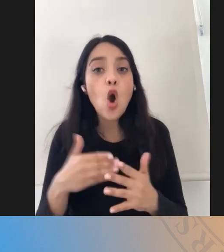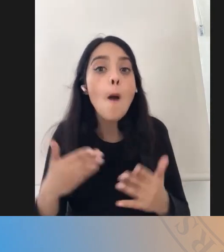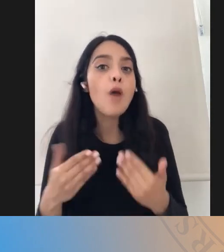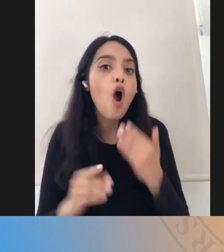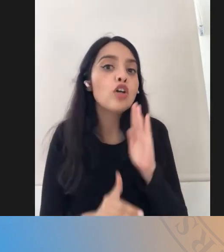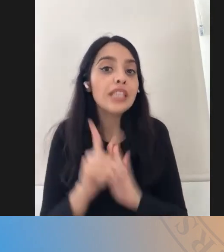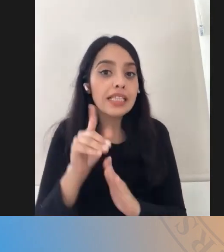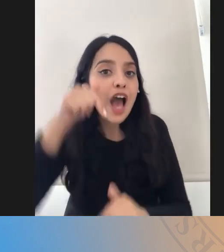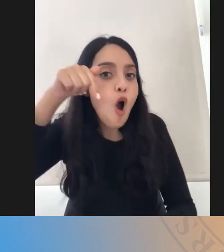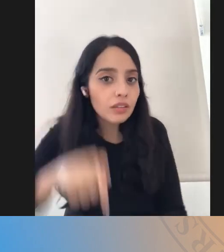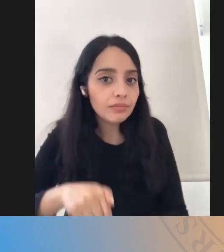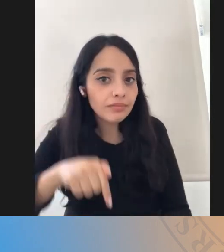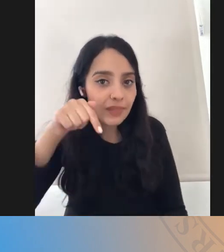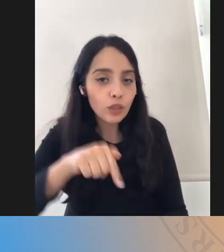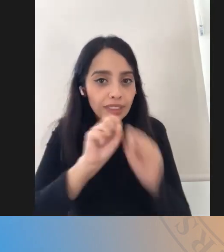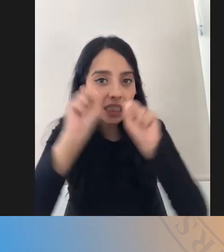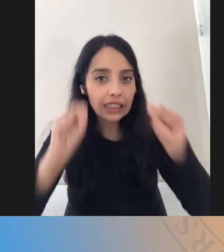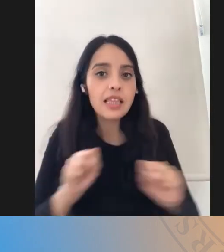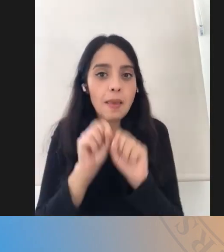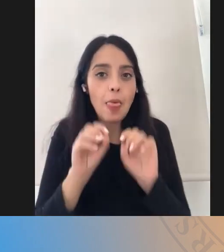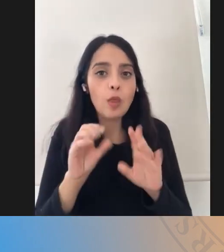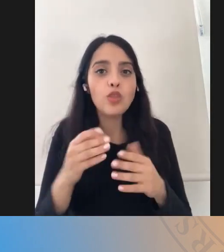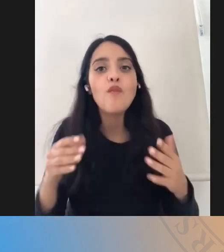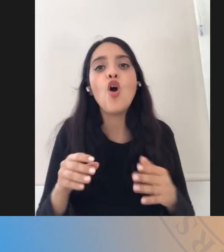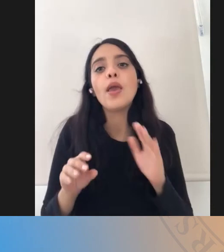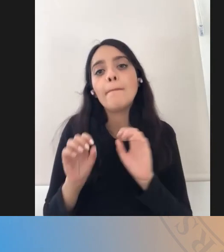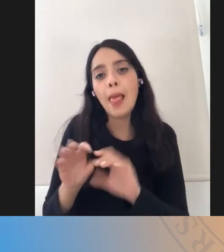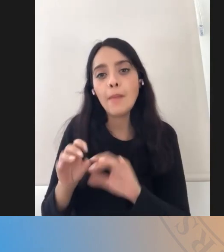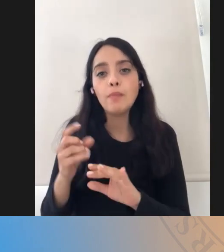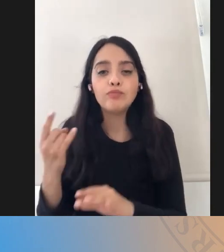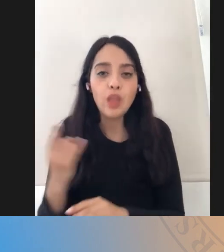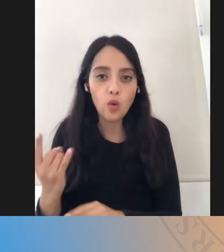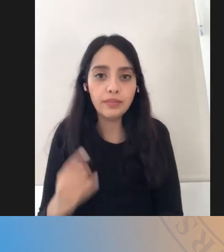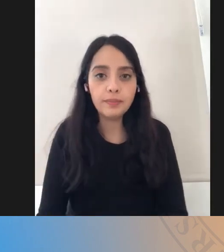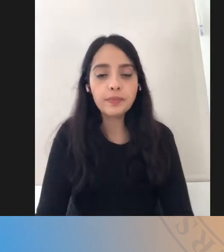en día el sistema educativo y la formación del profesorado.